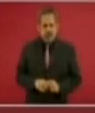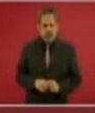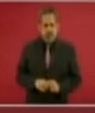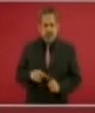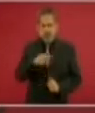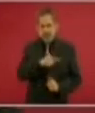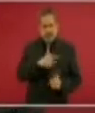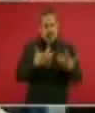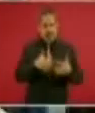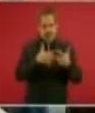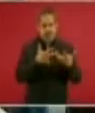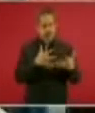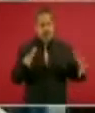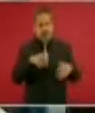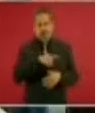tenía su planta